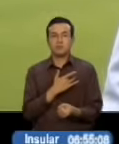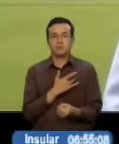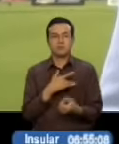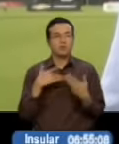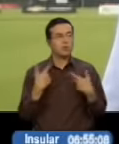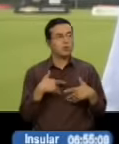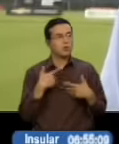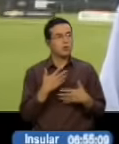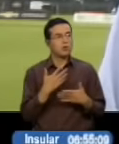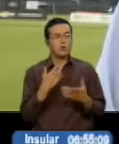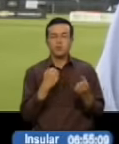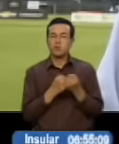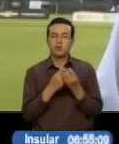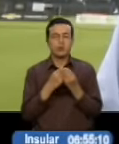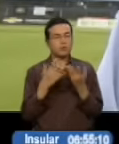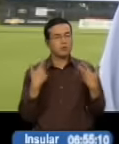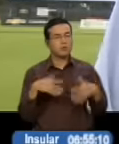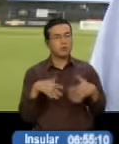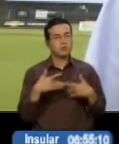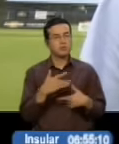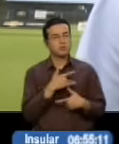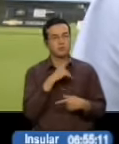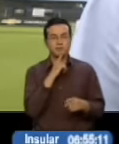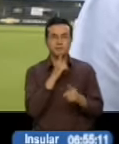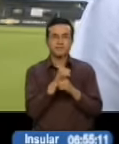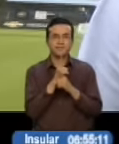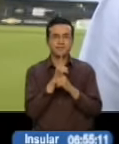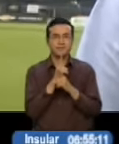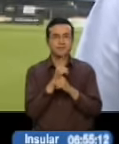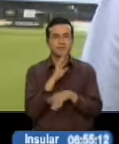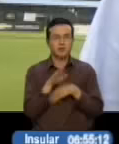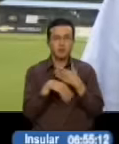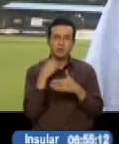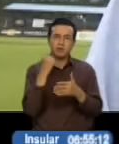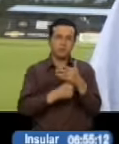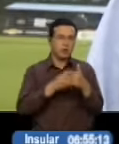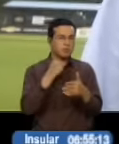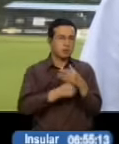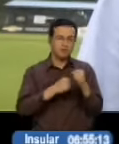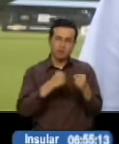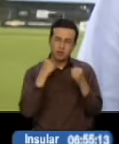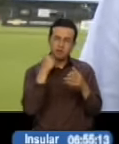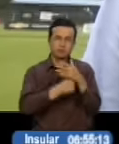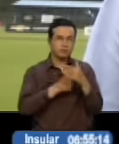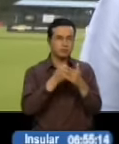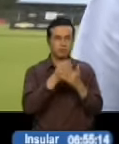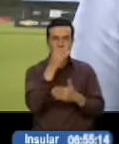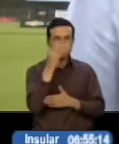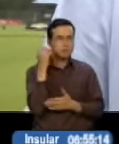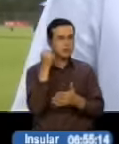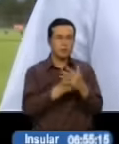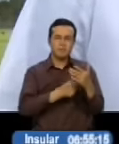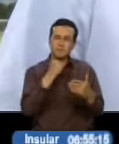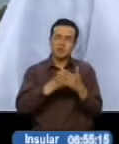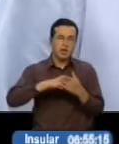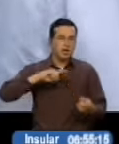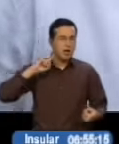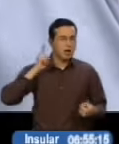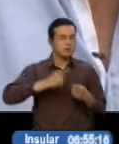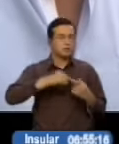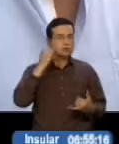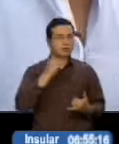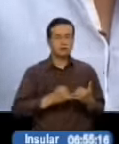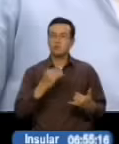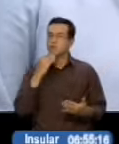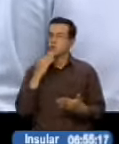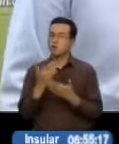tiene muchas cosas a favor y ni hablar que no nos vamos a entregar, vamos a pelear, eso sí lo aseguramos, vamos a luchar hasta el último.